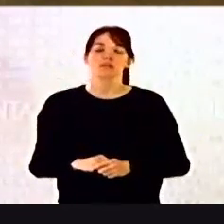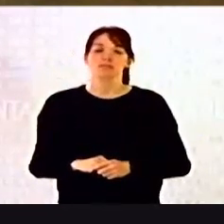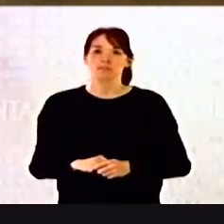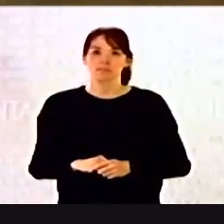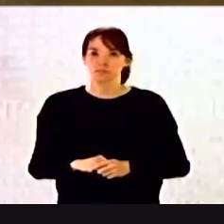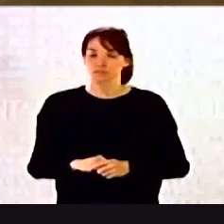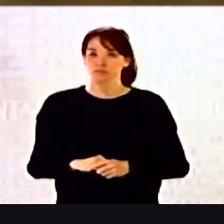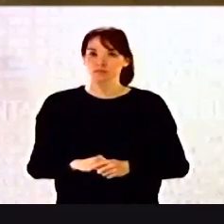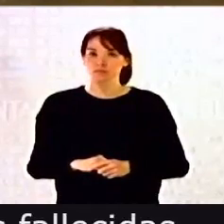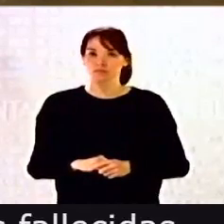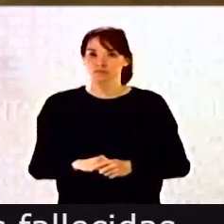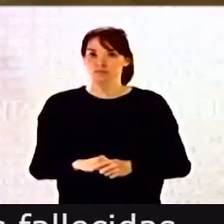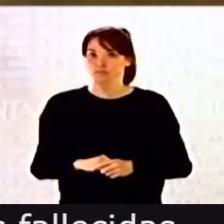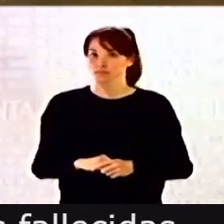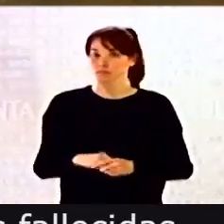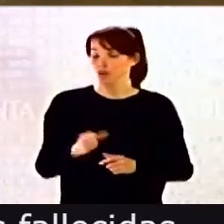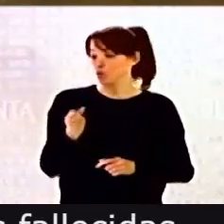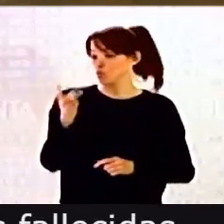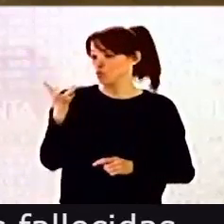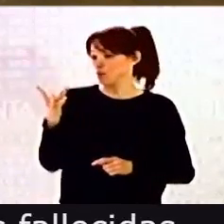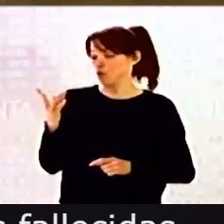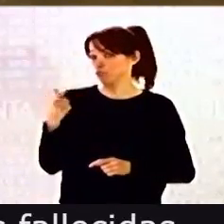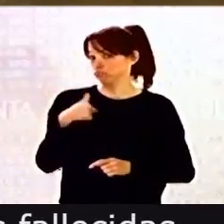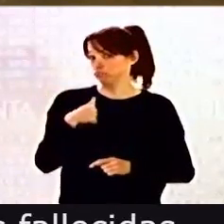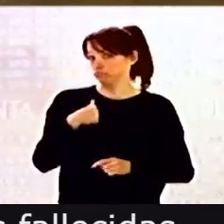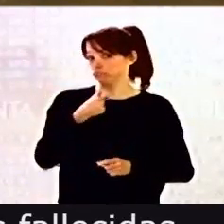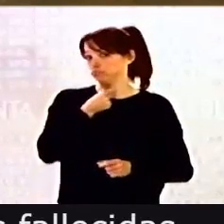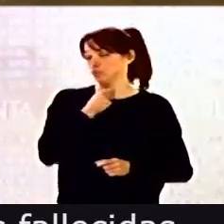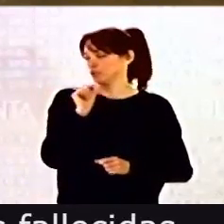El dato que más me gusta dar